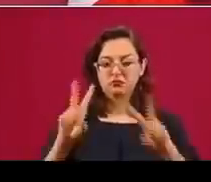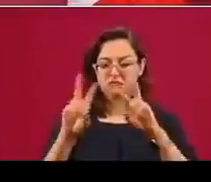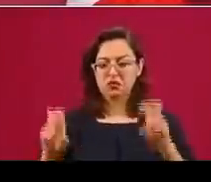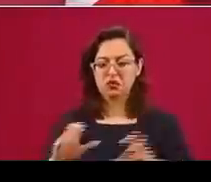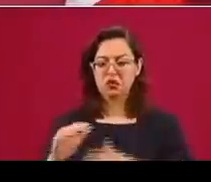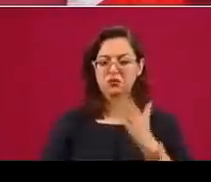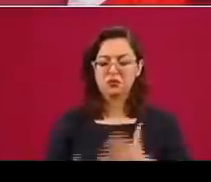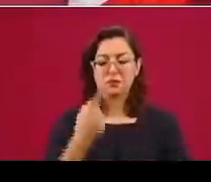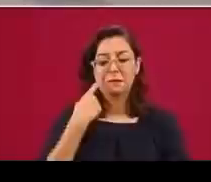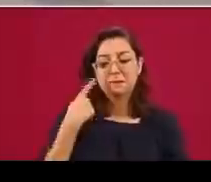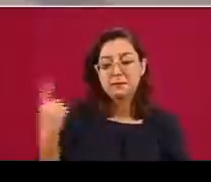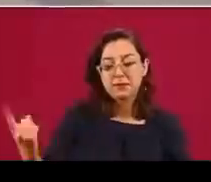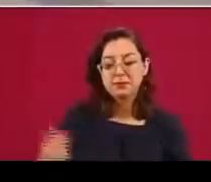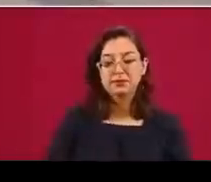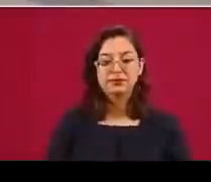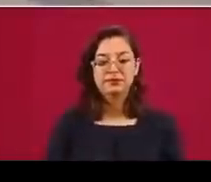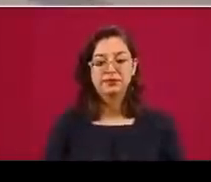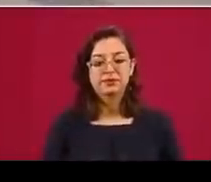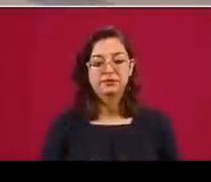Miren esto.